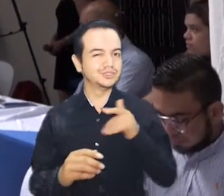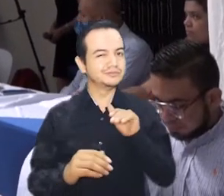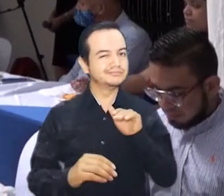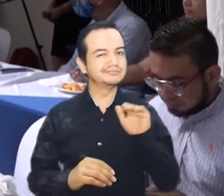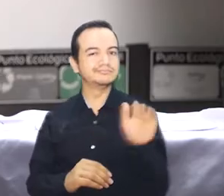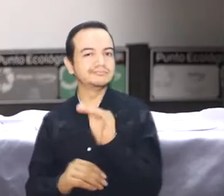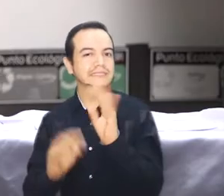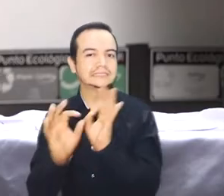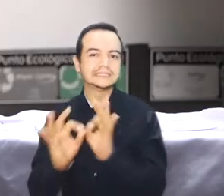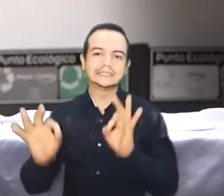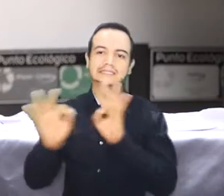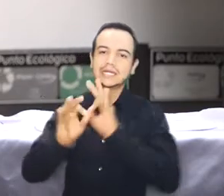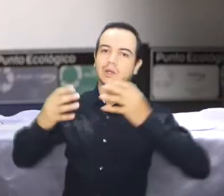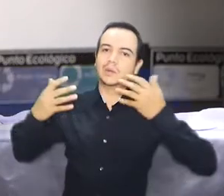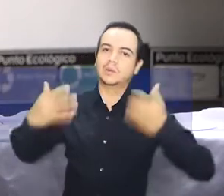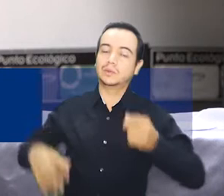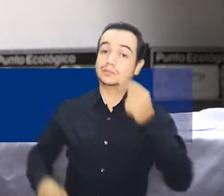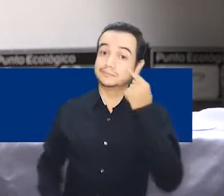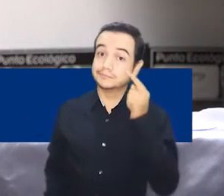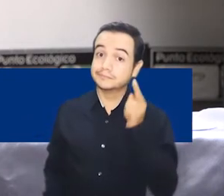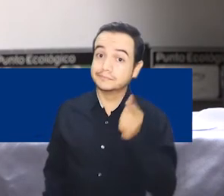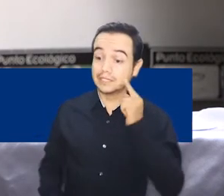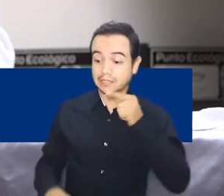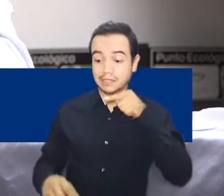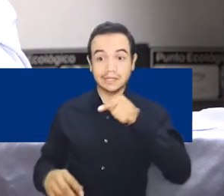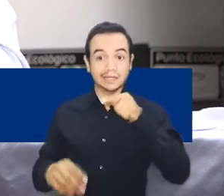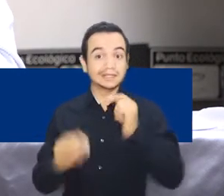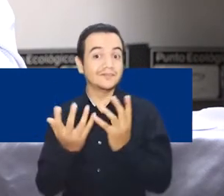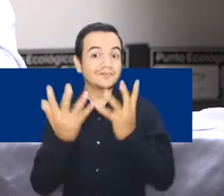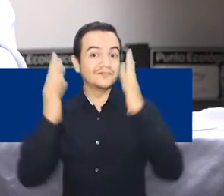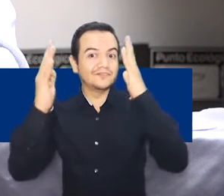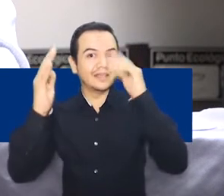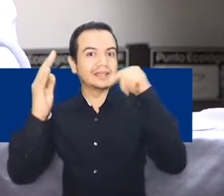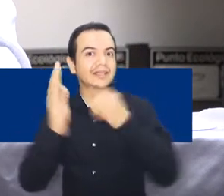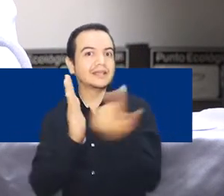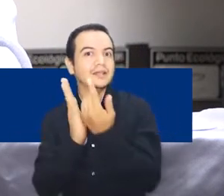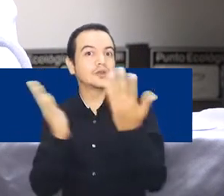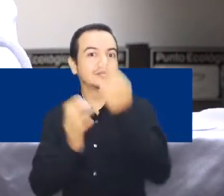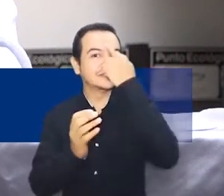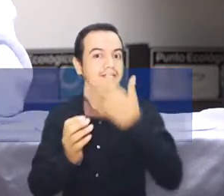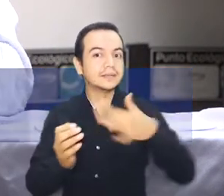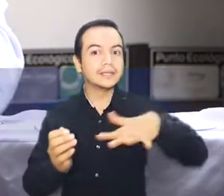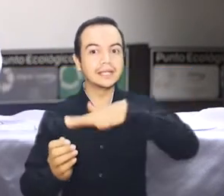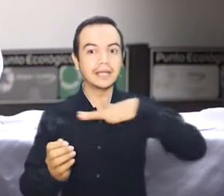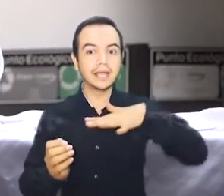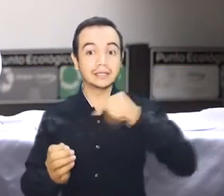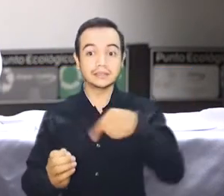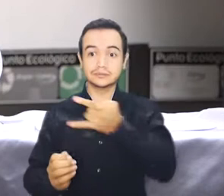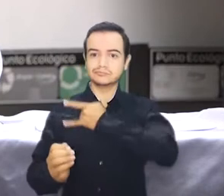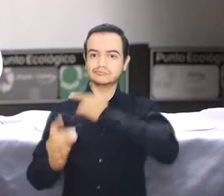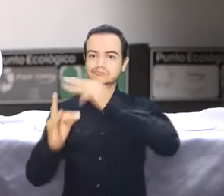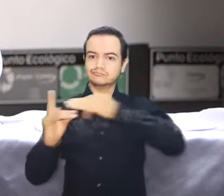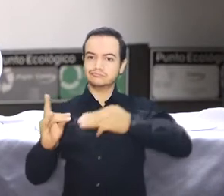creo que es importante iniciar pues manifestando que este evento, la Feria del Libro de Santa Marta, pues ratifica ese compromiso